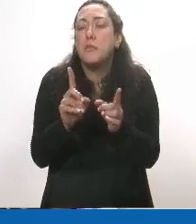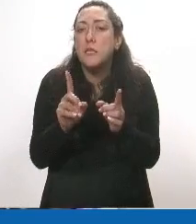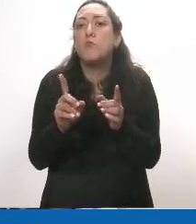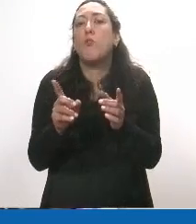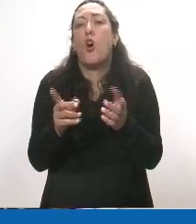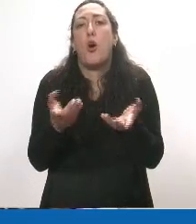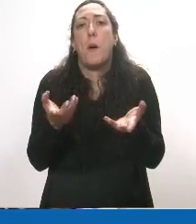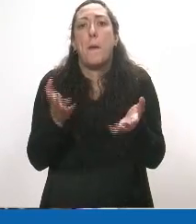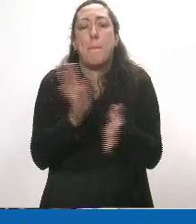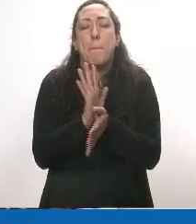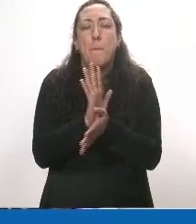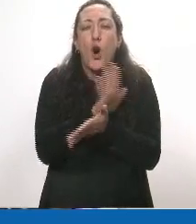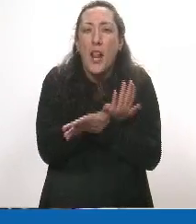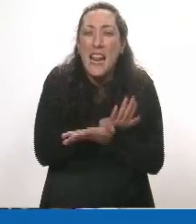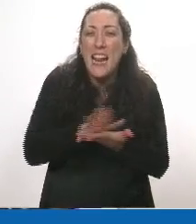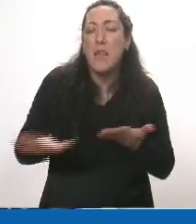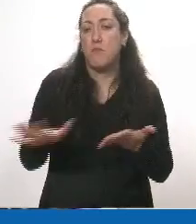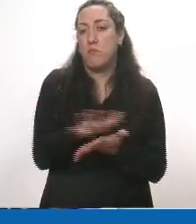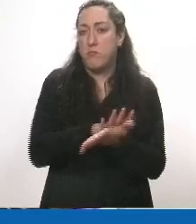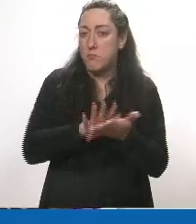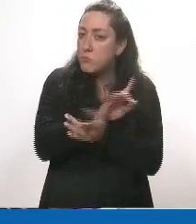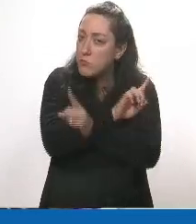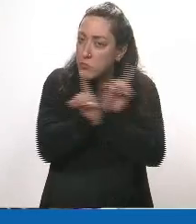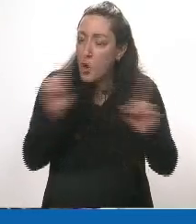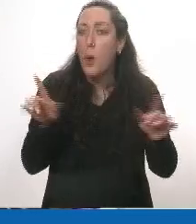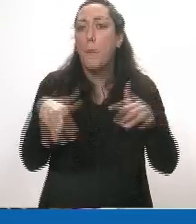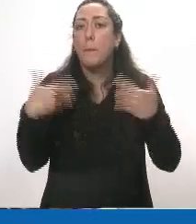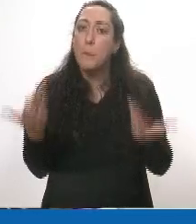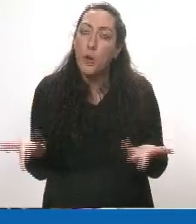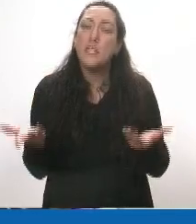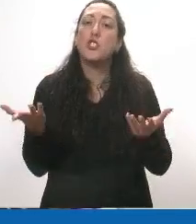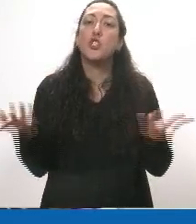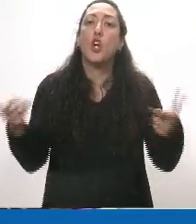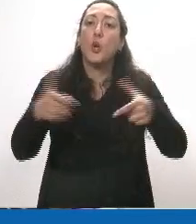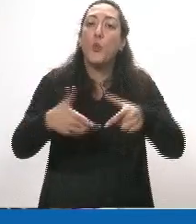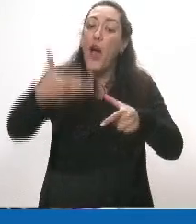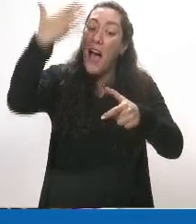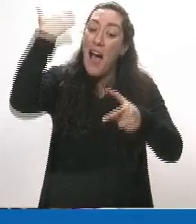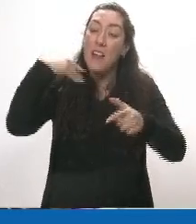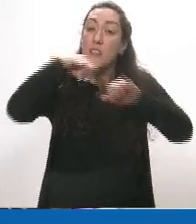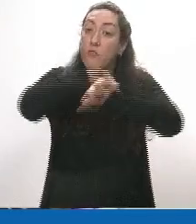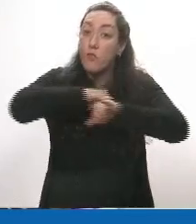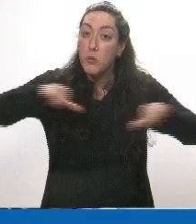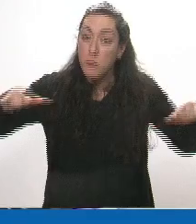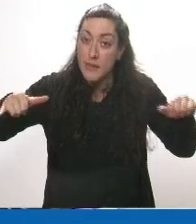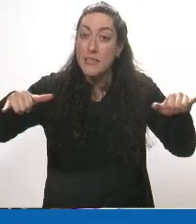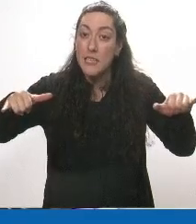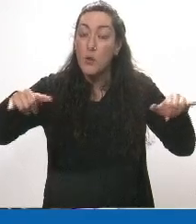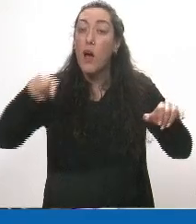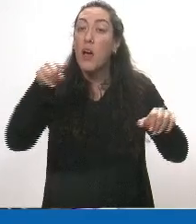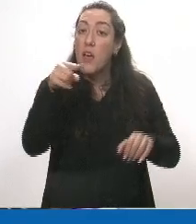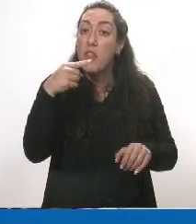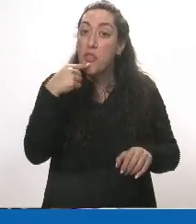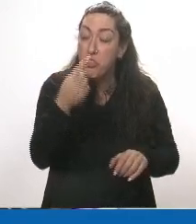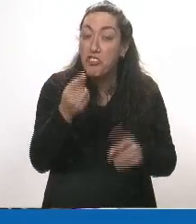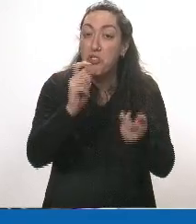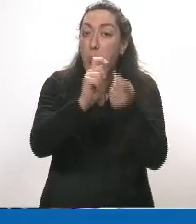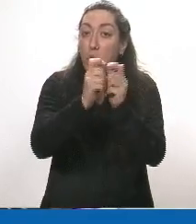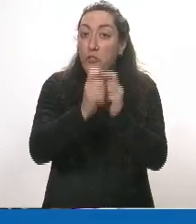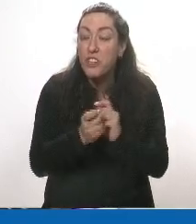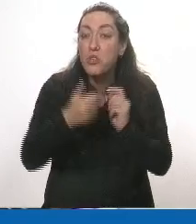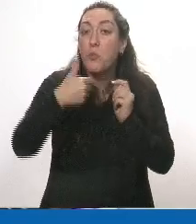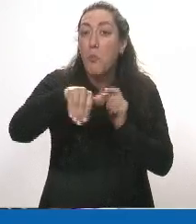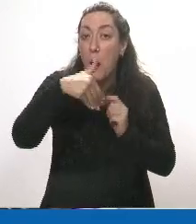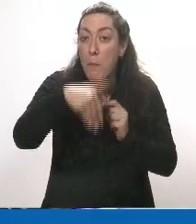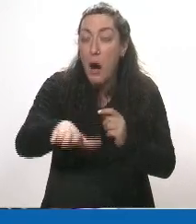reitero, de esa transparencia, en el plenario de comisión, en la reunión informativa, se aclaró que iba a haber modificaciones en virtud